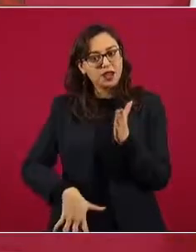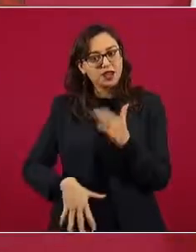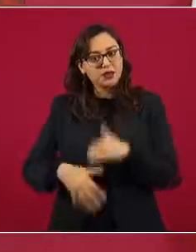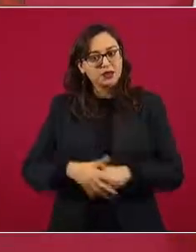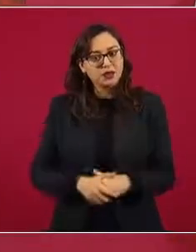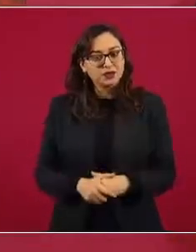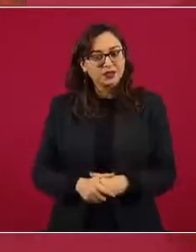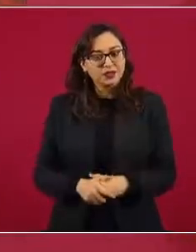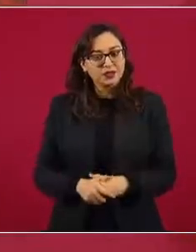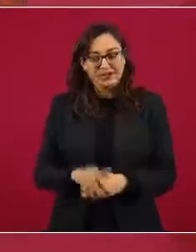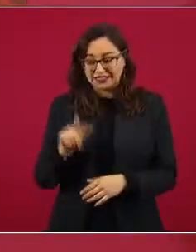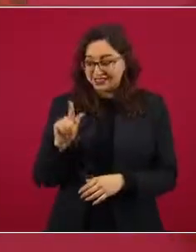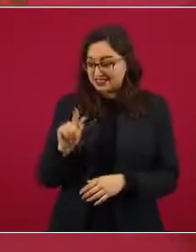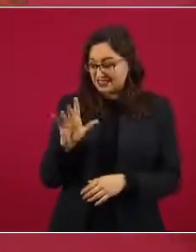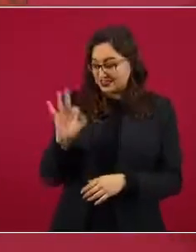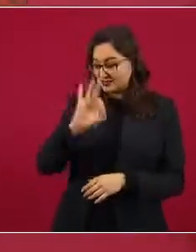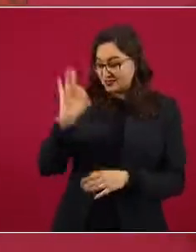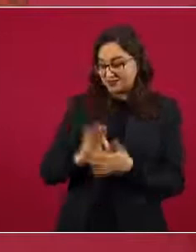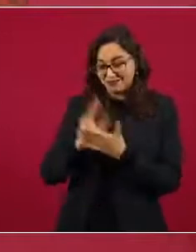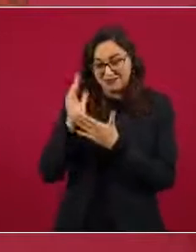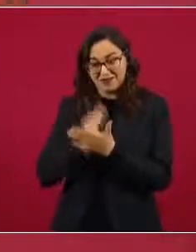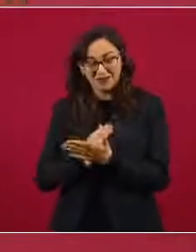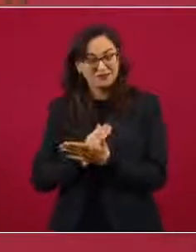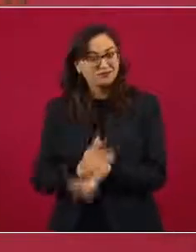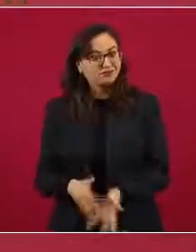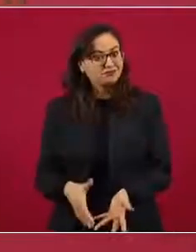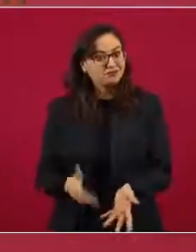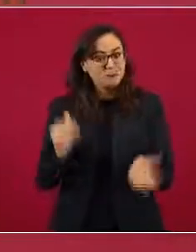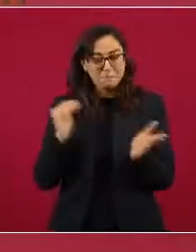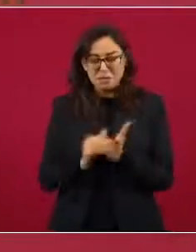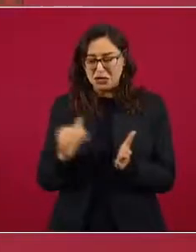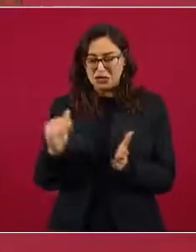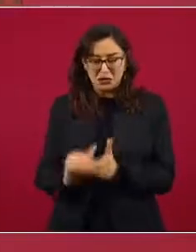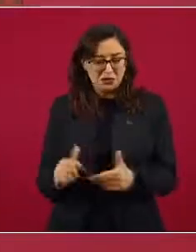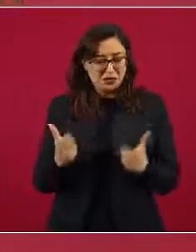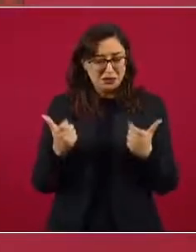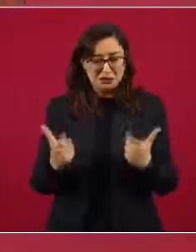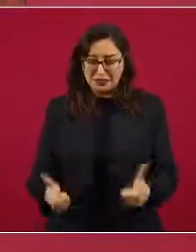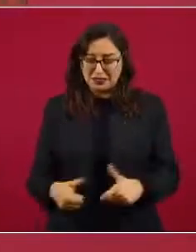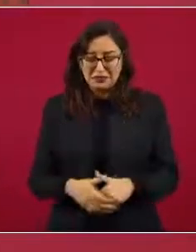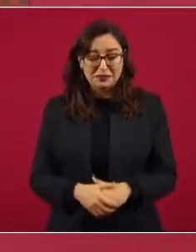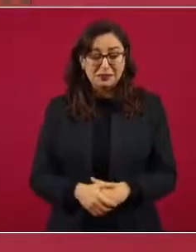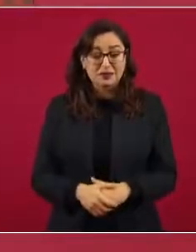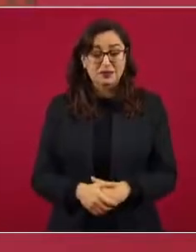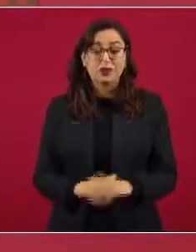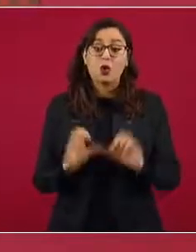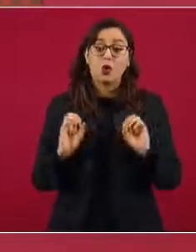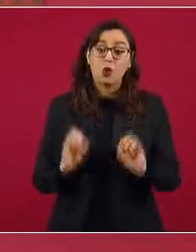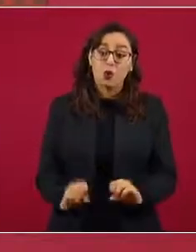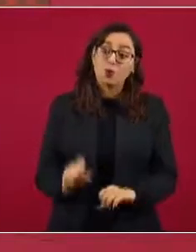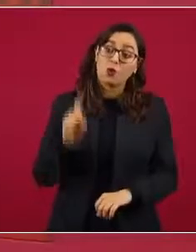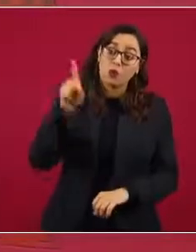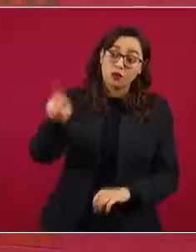Estamos hablando de miles de millones de pesos, o la compra de la planta de